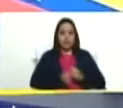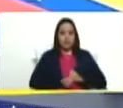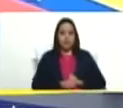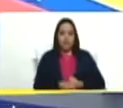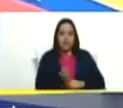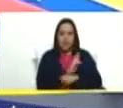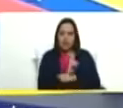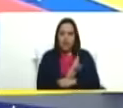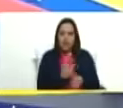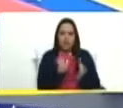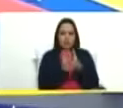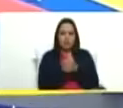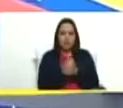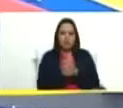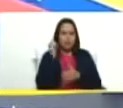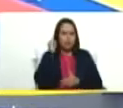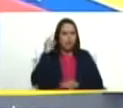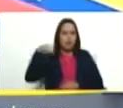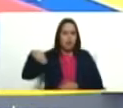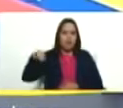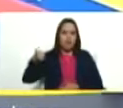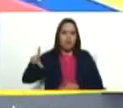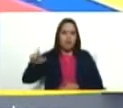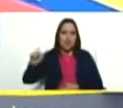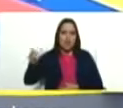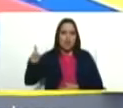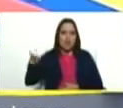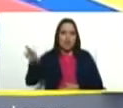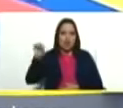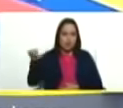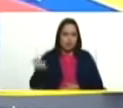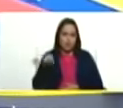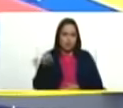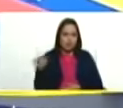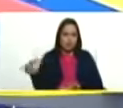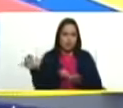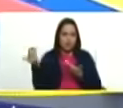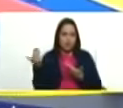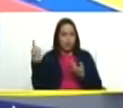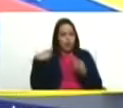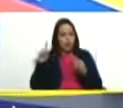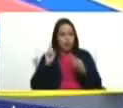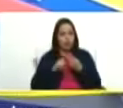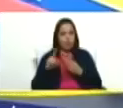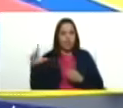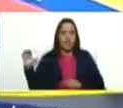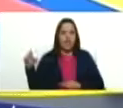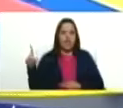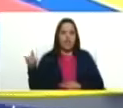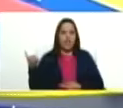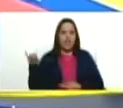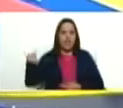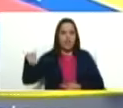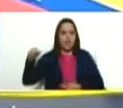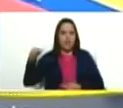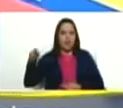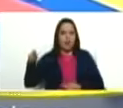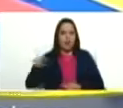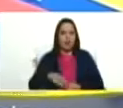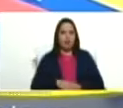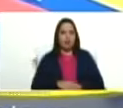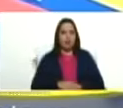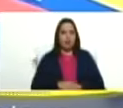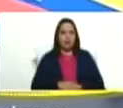las compañeras Milagro del Valle, Alfonso Mendoza, Milagro, y Edimar Andreina Cárdenas nos